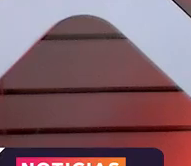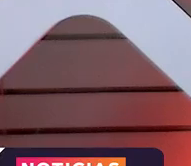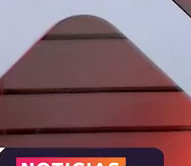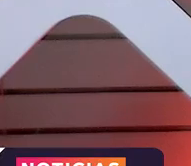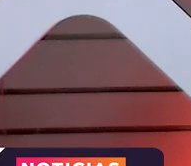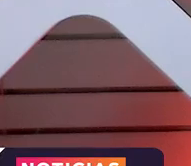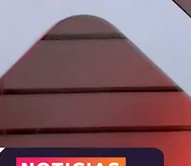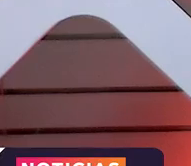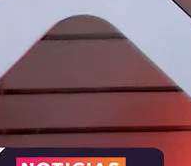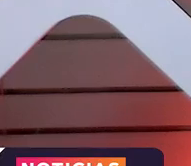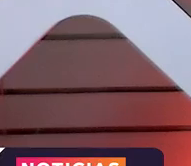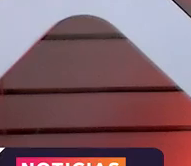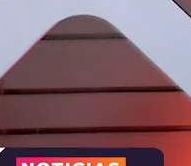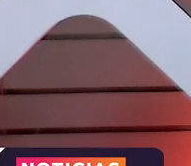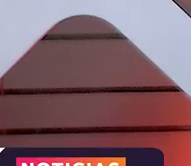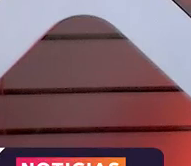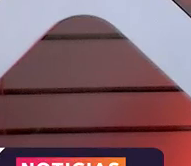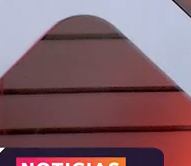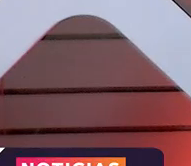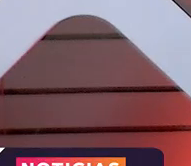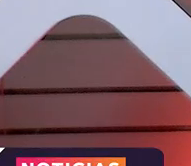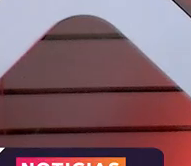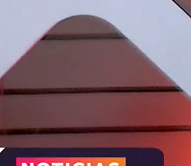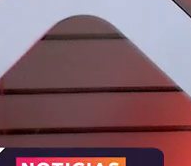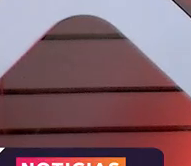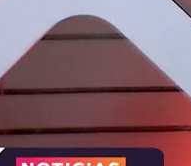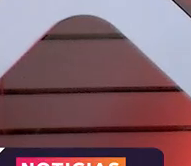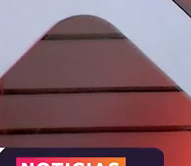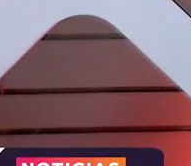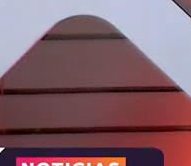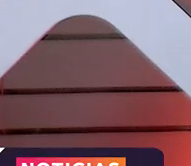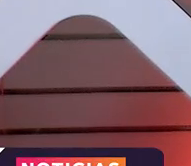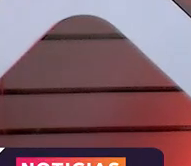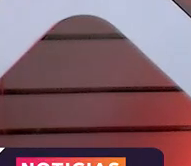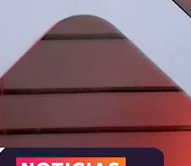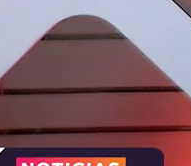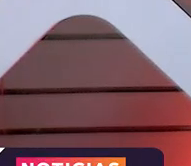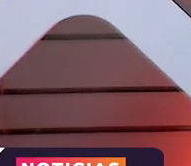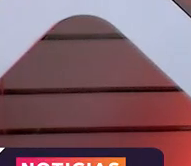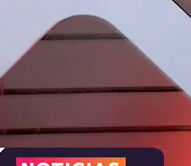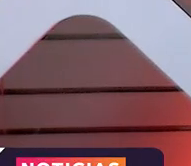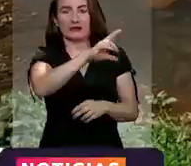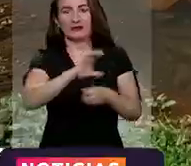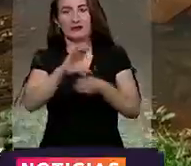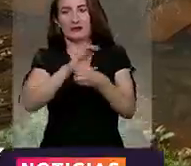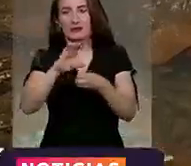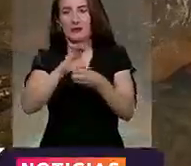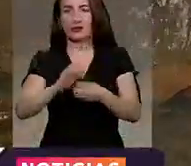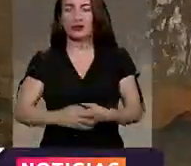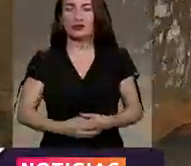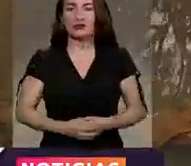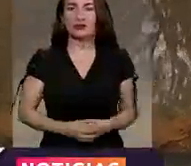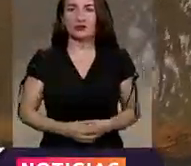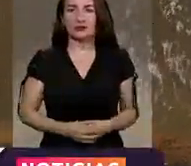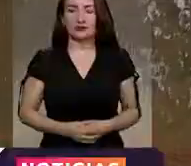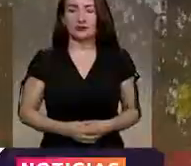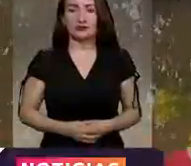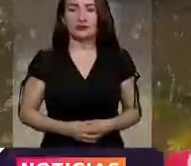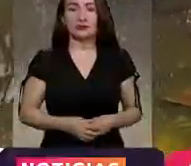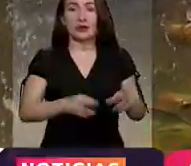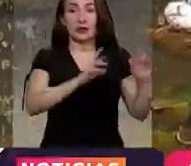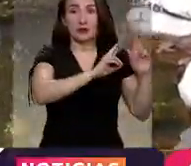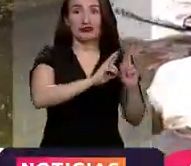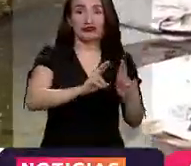por habitantes de calle, esto a orillas de una quebrada en esta zona del noroccidente de la ciudad. Al cauce de la quebrada